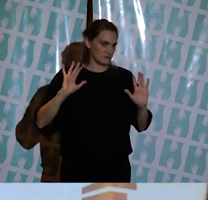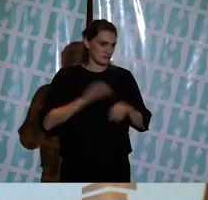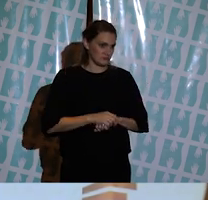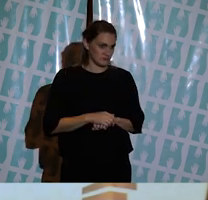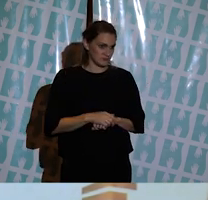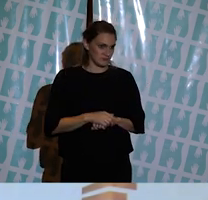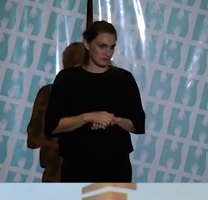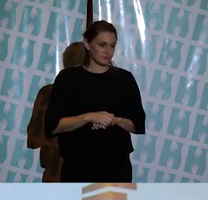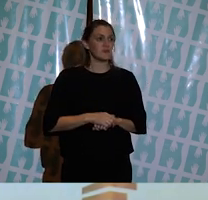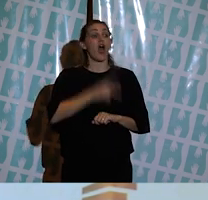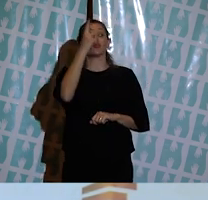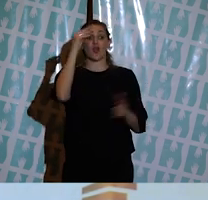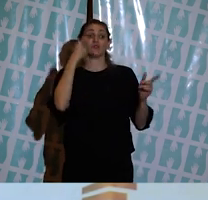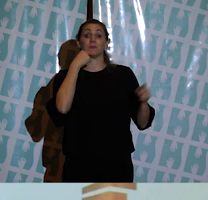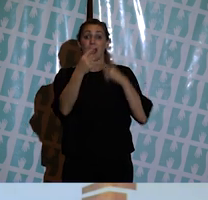y...